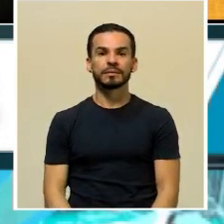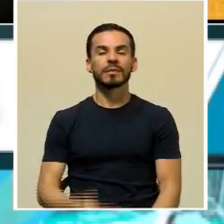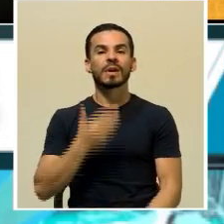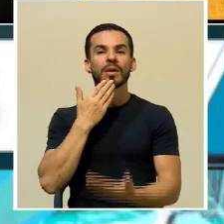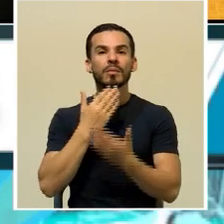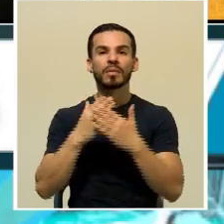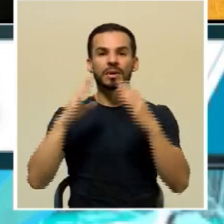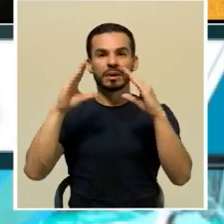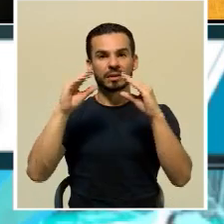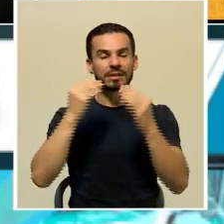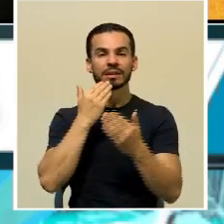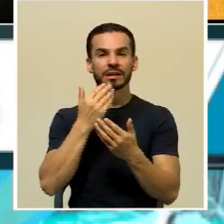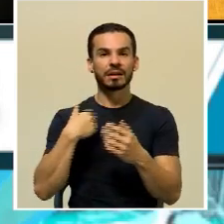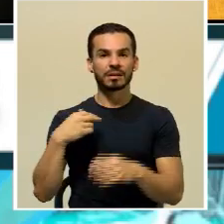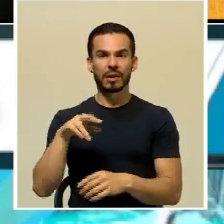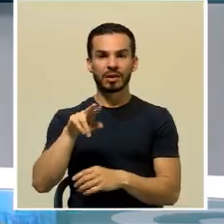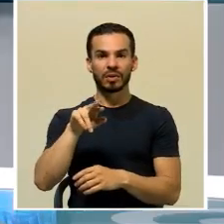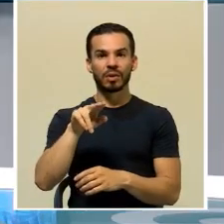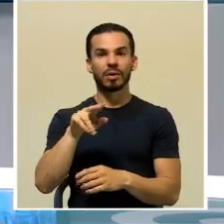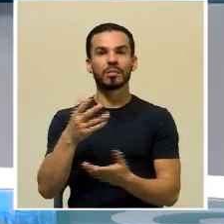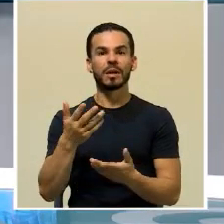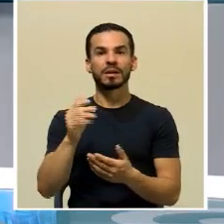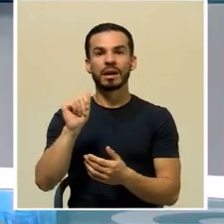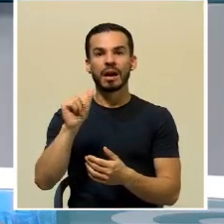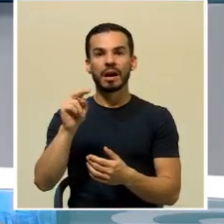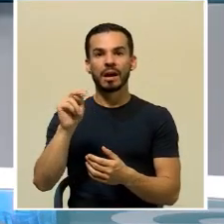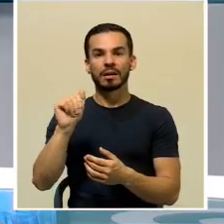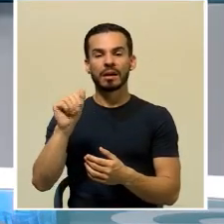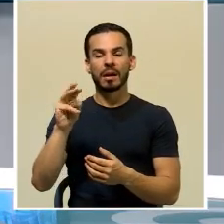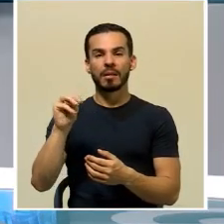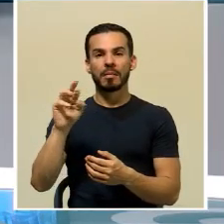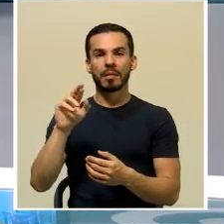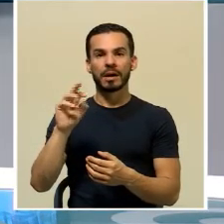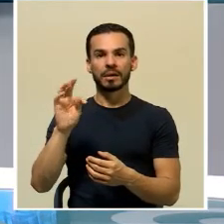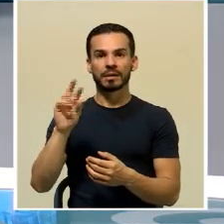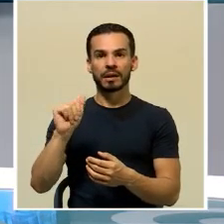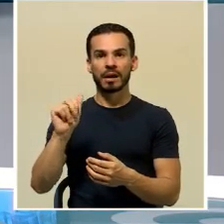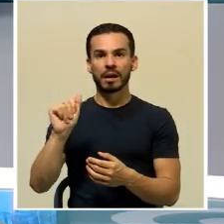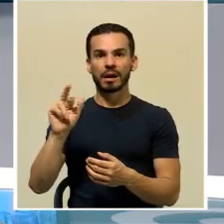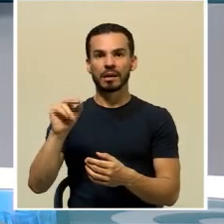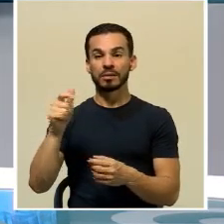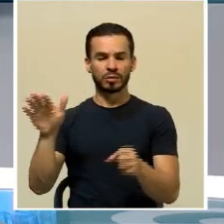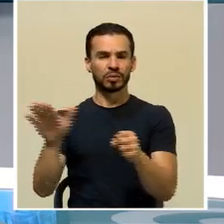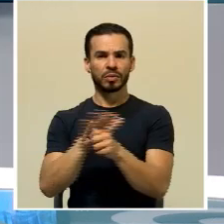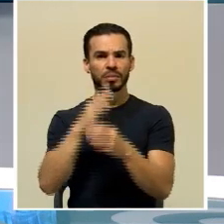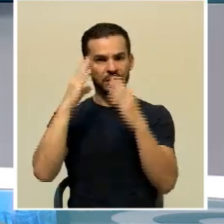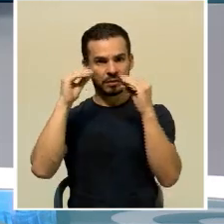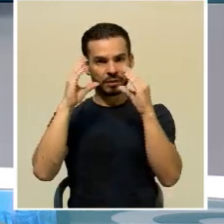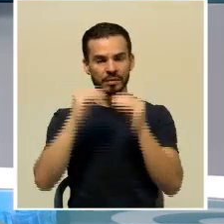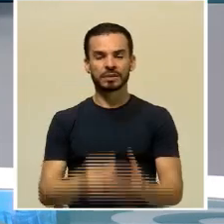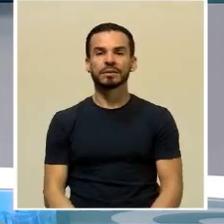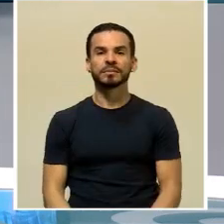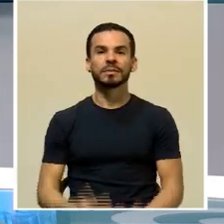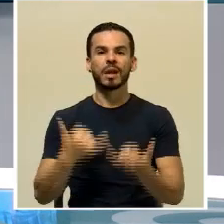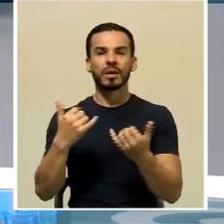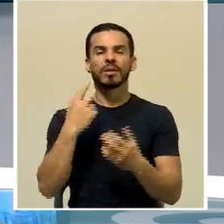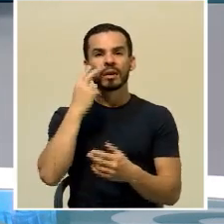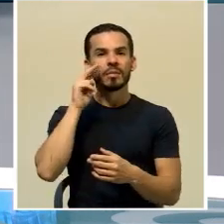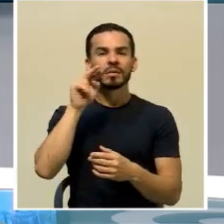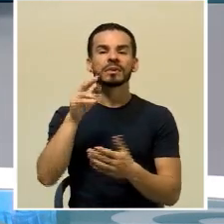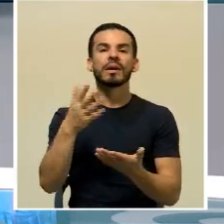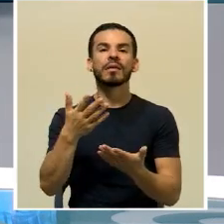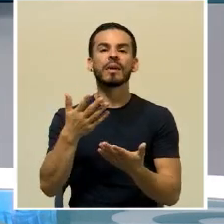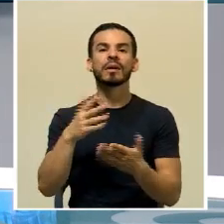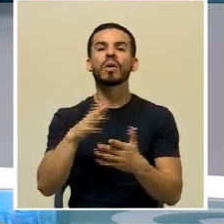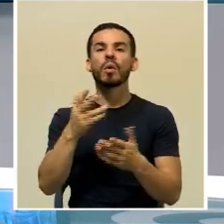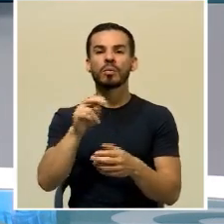noches, muchísimas gracias a nuestra compañera Ana Marta Arce por este completo reporte. Vamos ahora a ver el